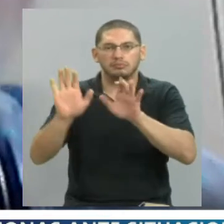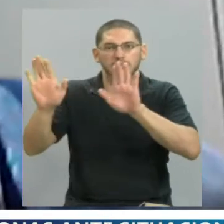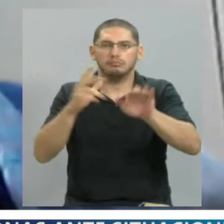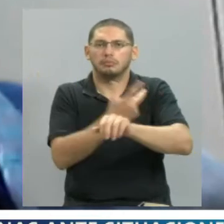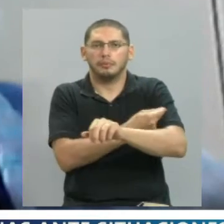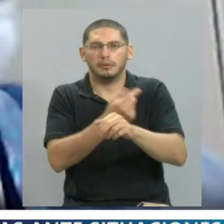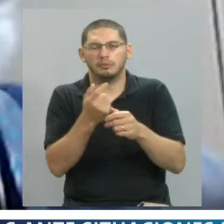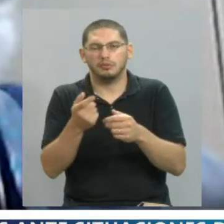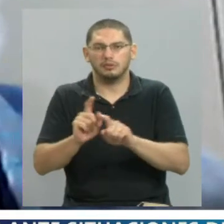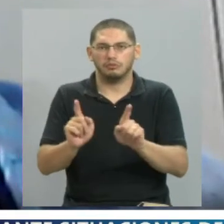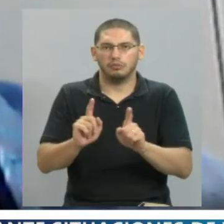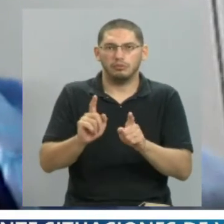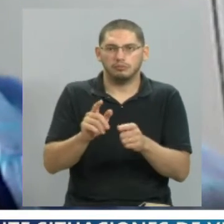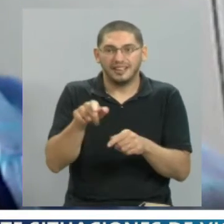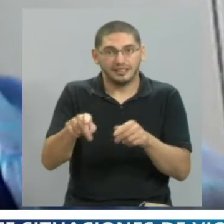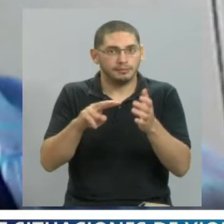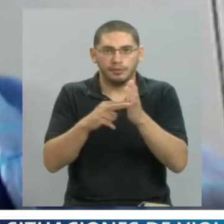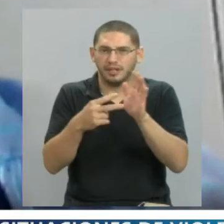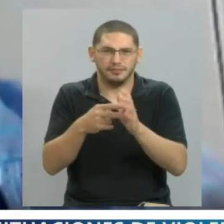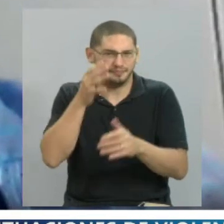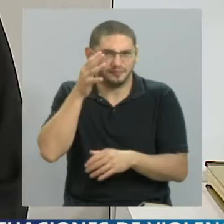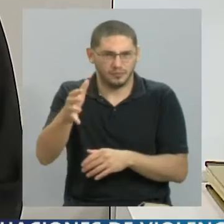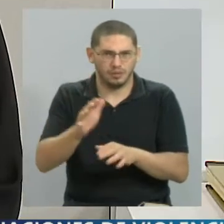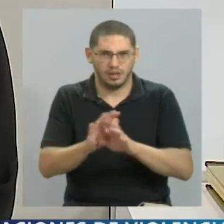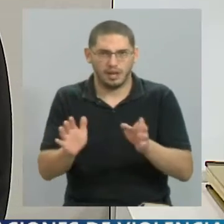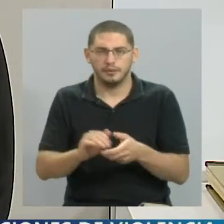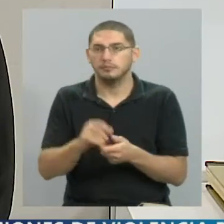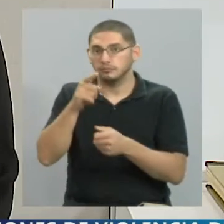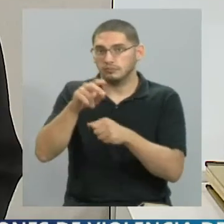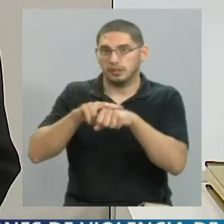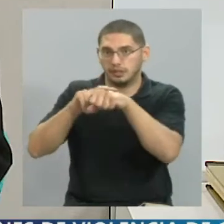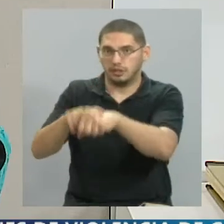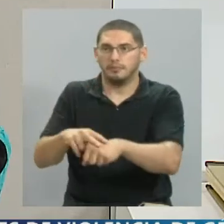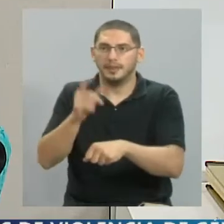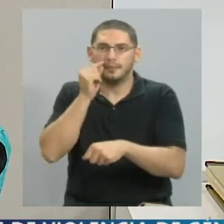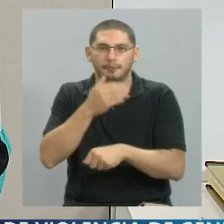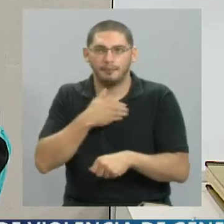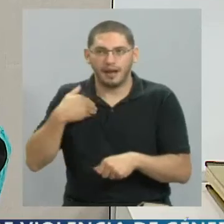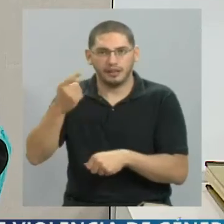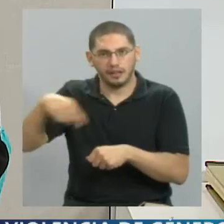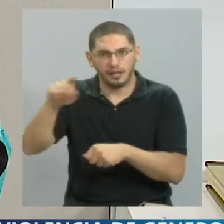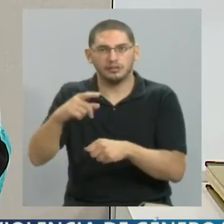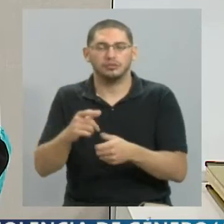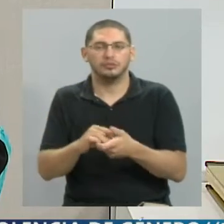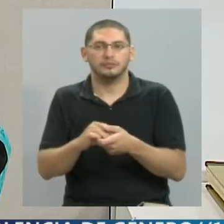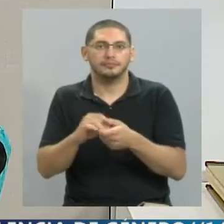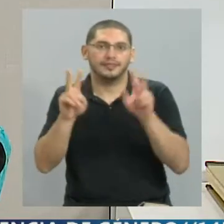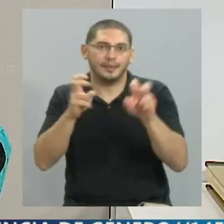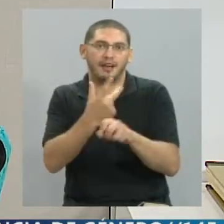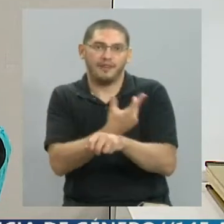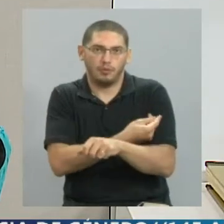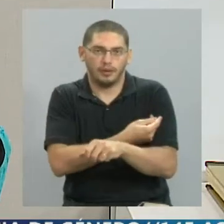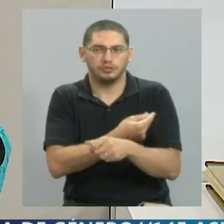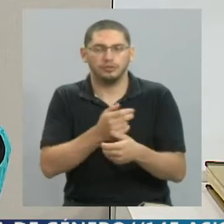serio. Bueno, y en ese caso entonces la recomendación para que los papás, digo, porque esto de específicamente la vacunación se ha